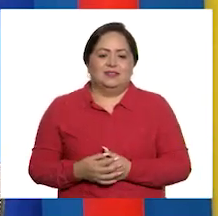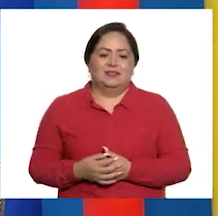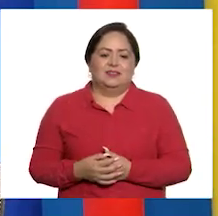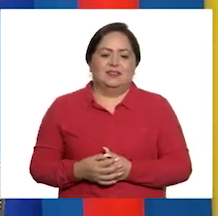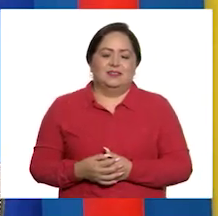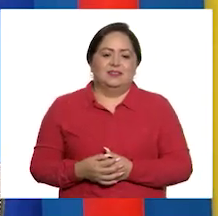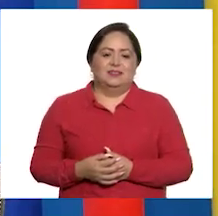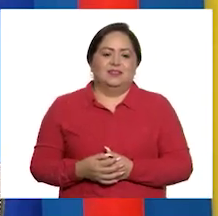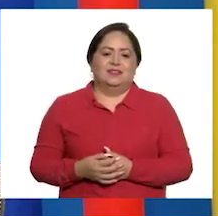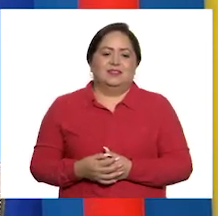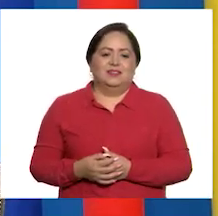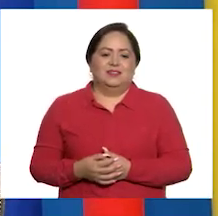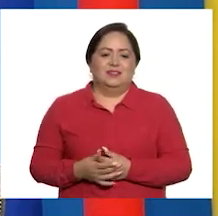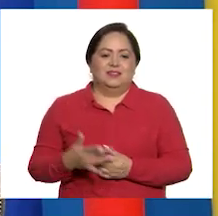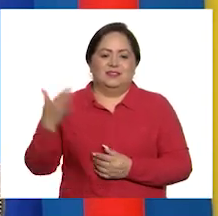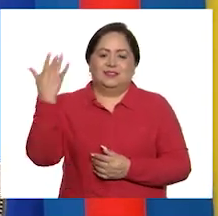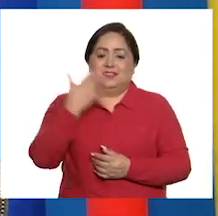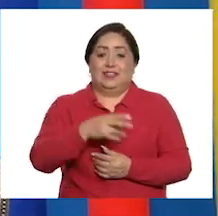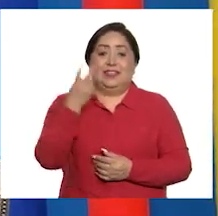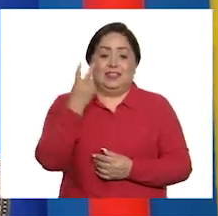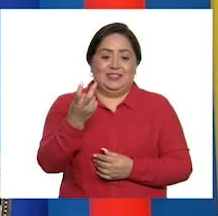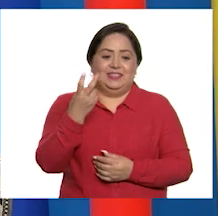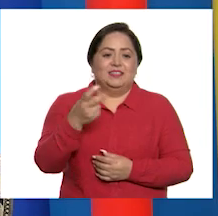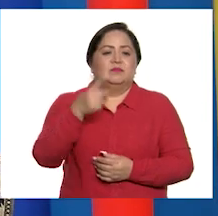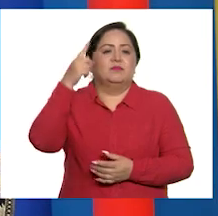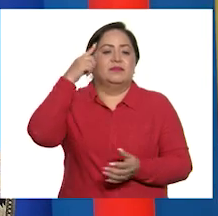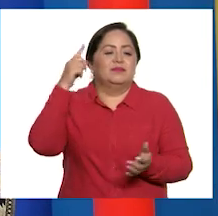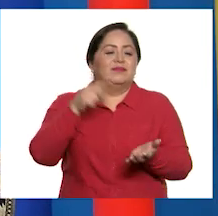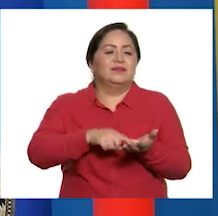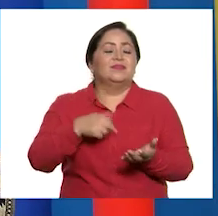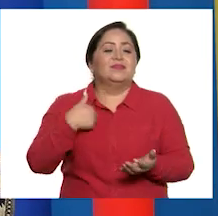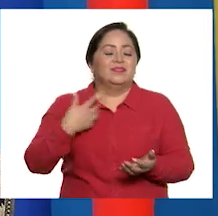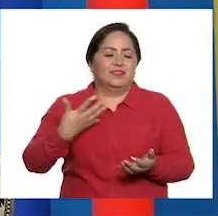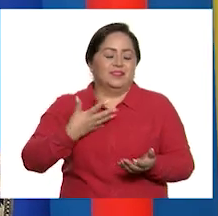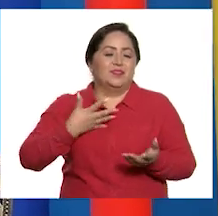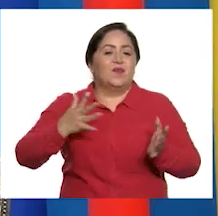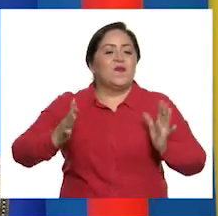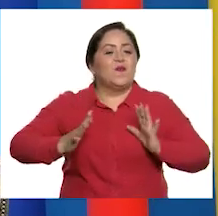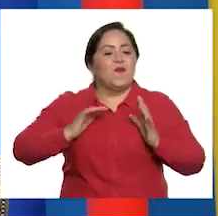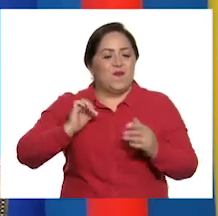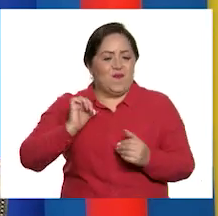una lechita. Con leche. Entonces, ¿aquí qué creen? Les tengo...